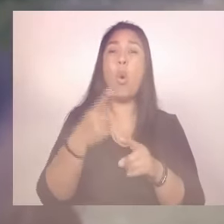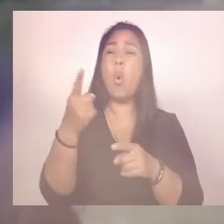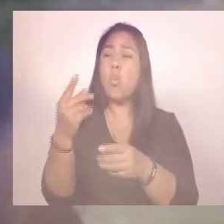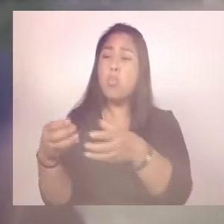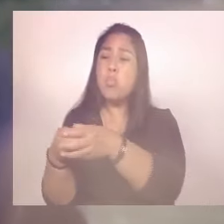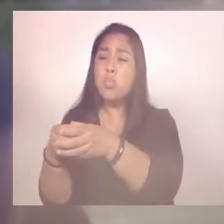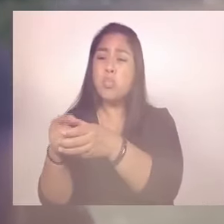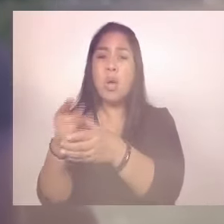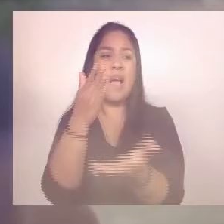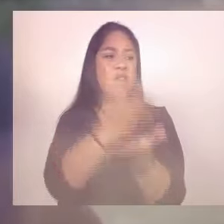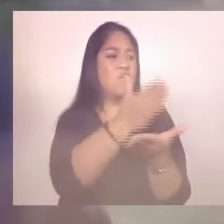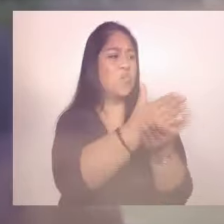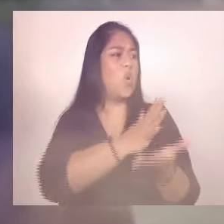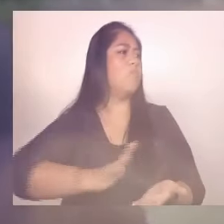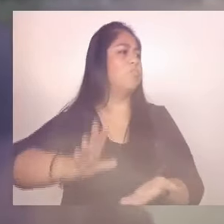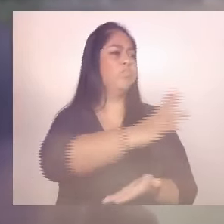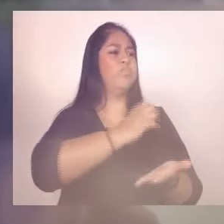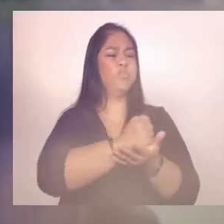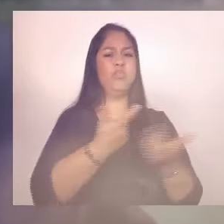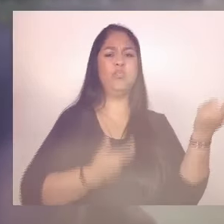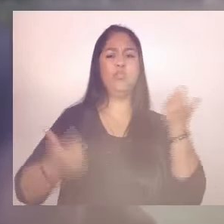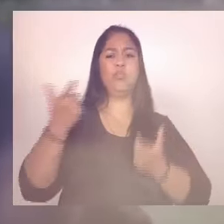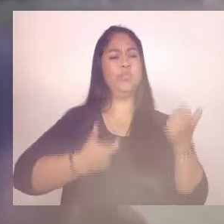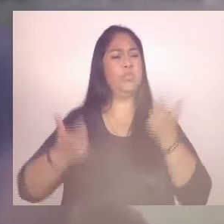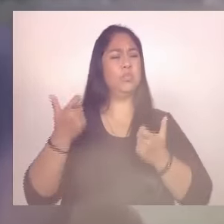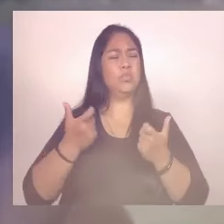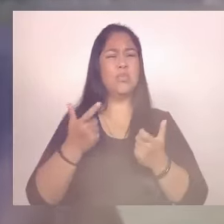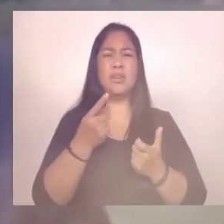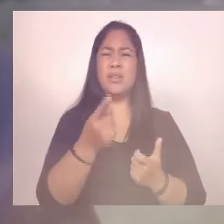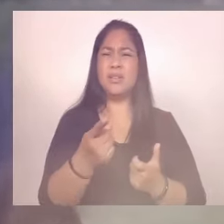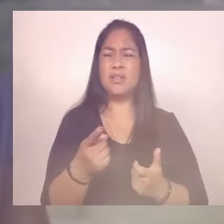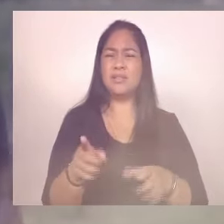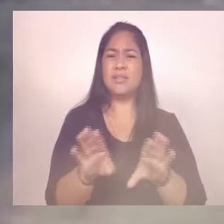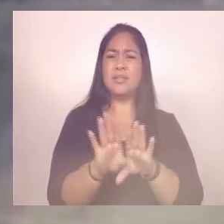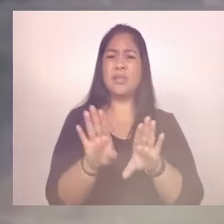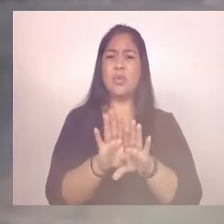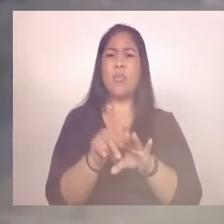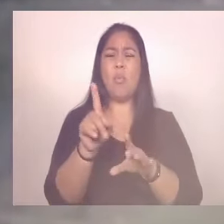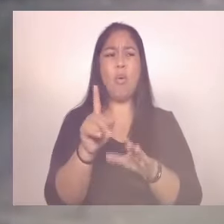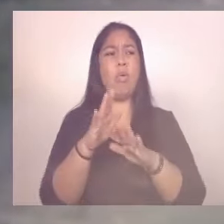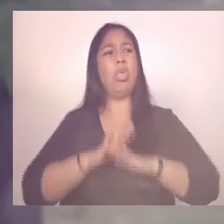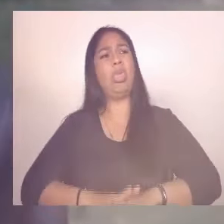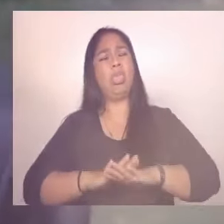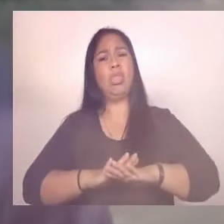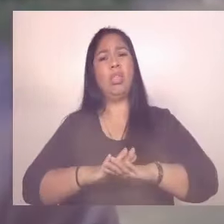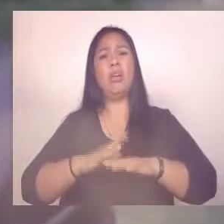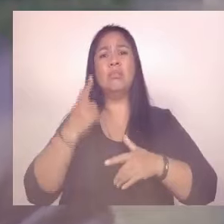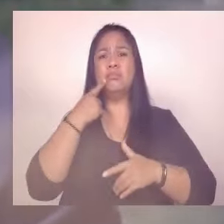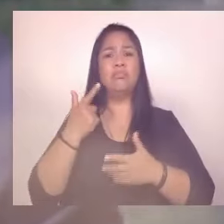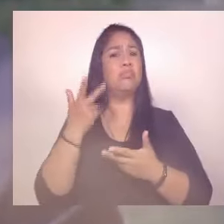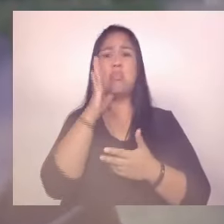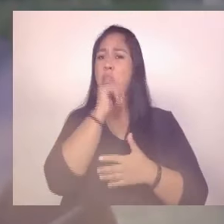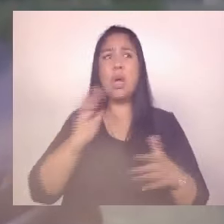unos pocos abusan de lo que es de todos para enriquecerse, es como un ancla que nos detiene en el pasado, que